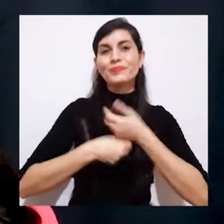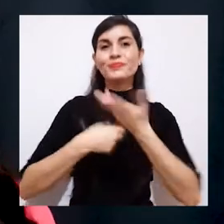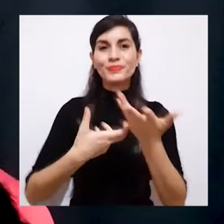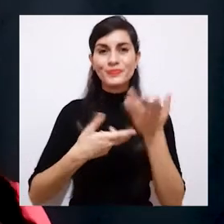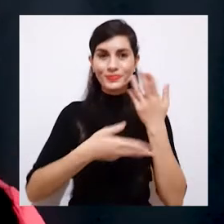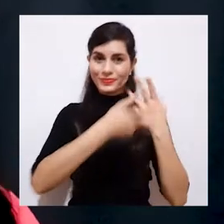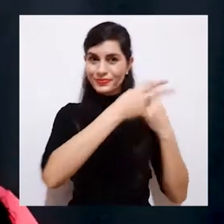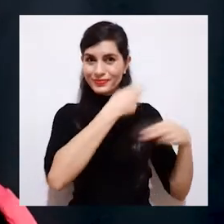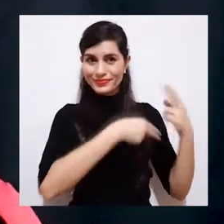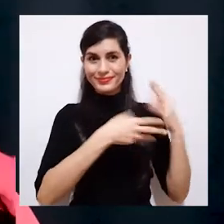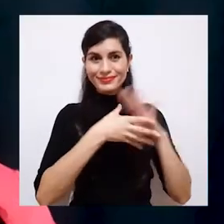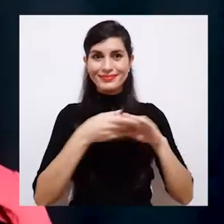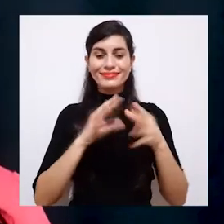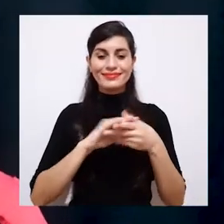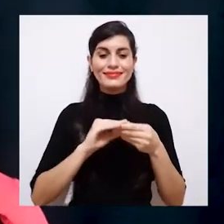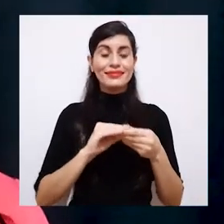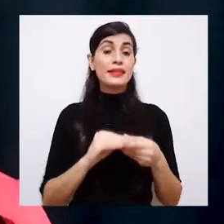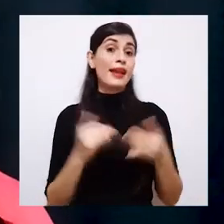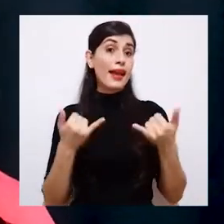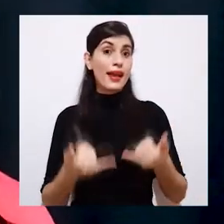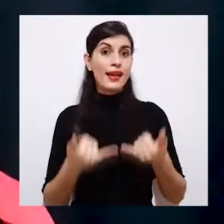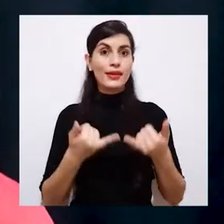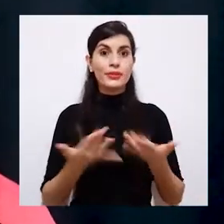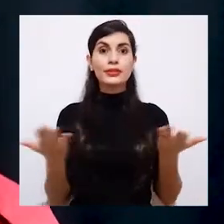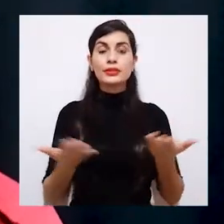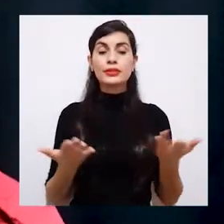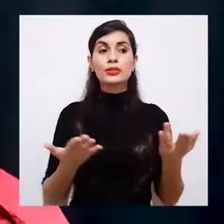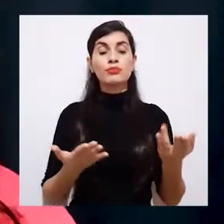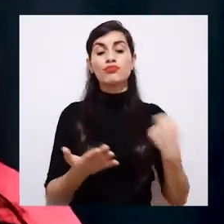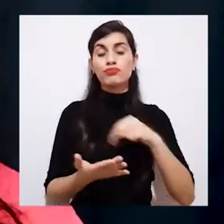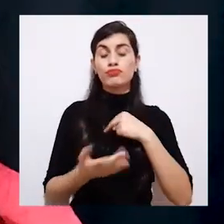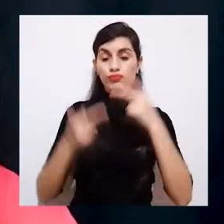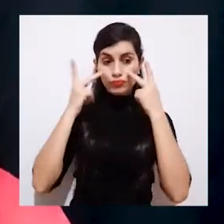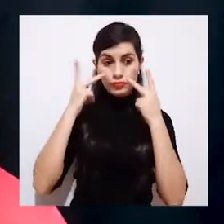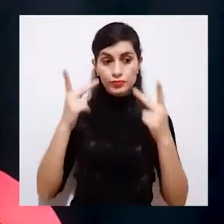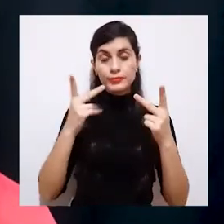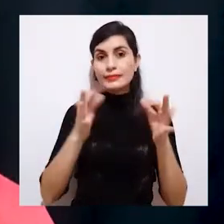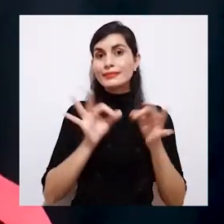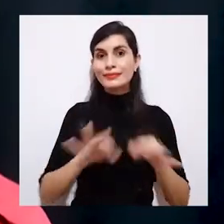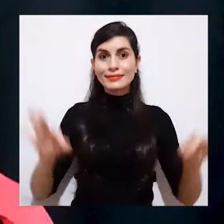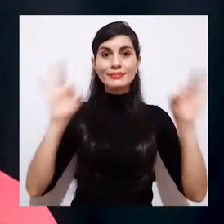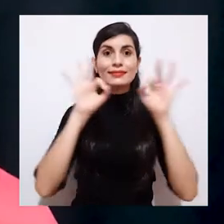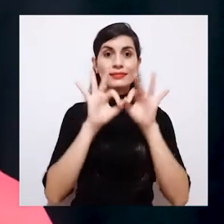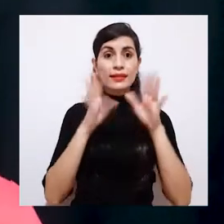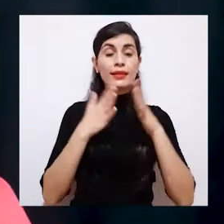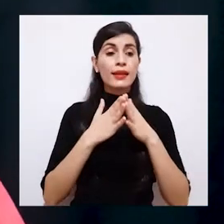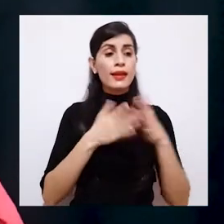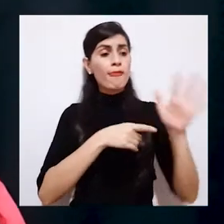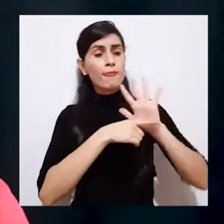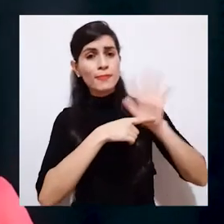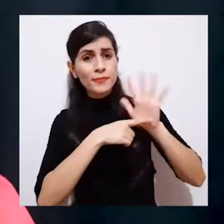poder contar una historia. Y bueno, no podemos negar que esta profesión sigue siendo muy indispensable